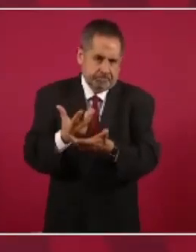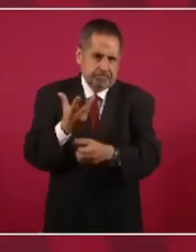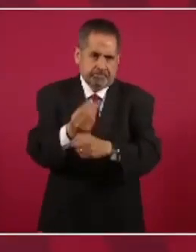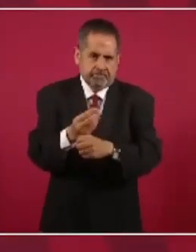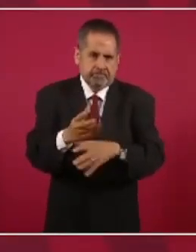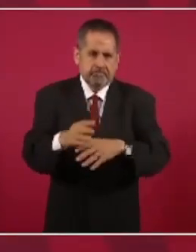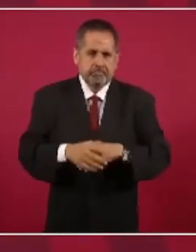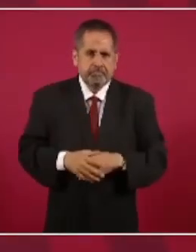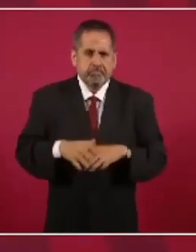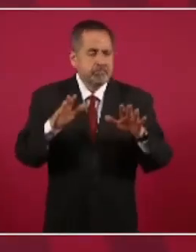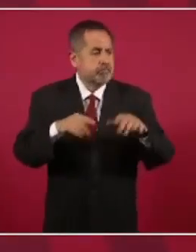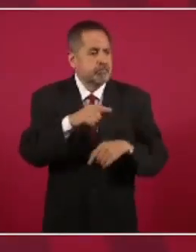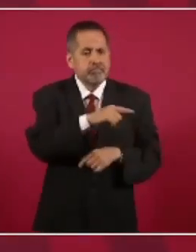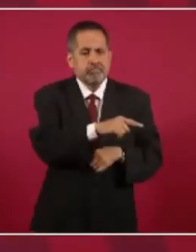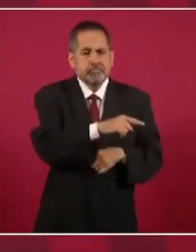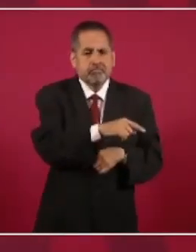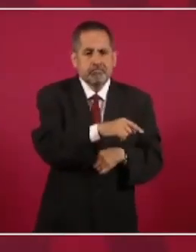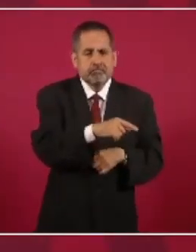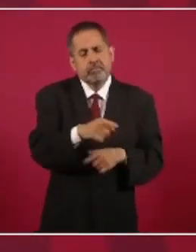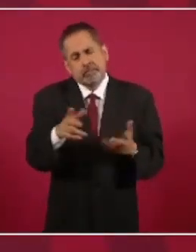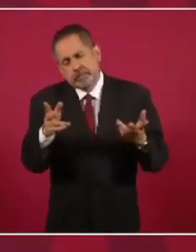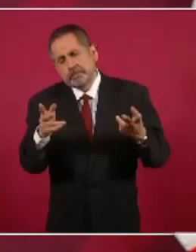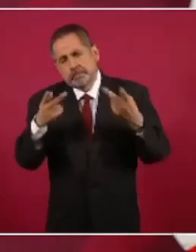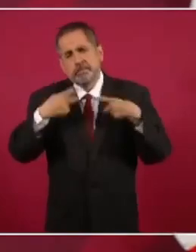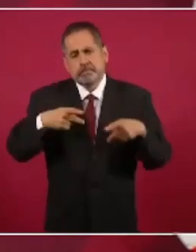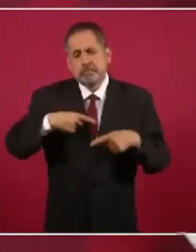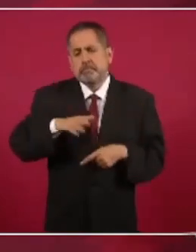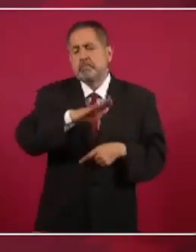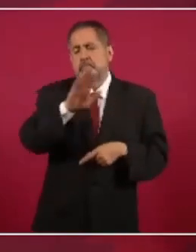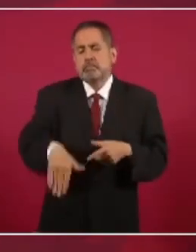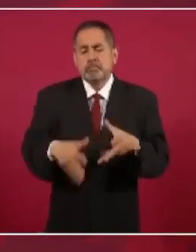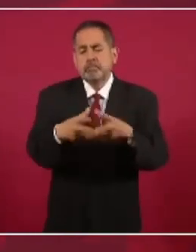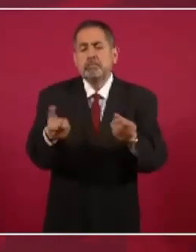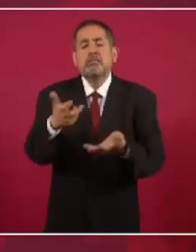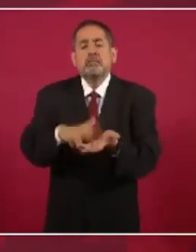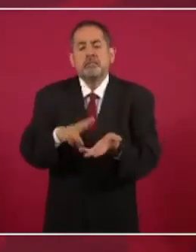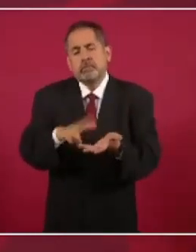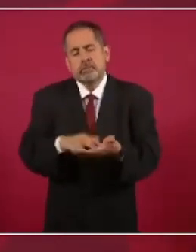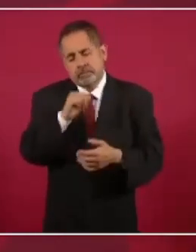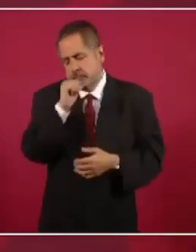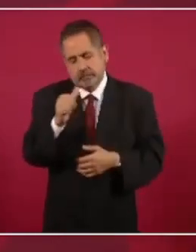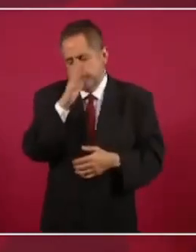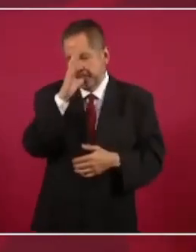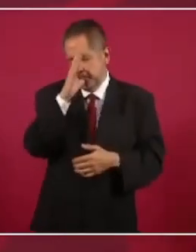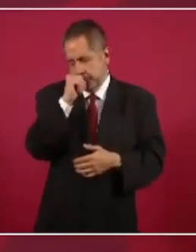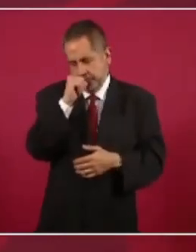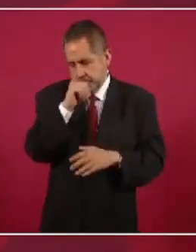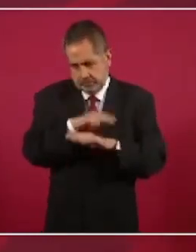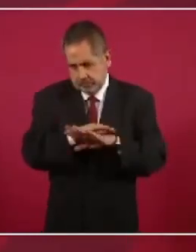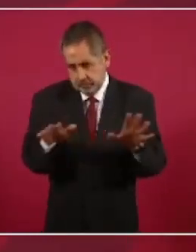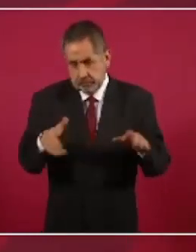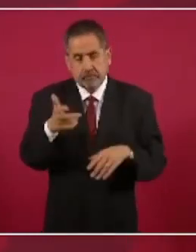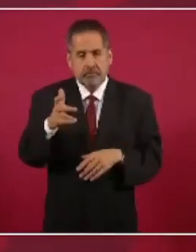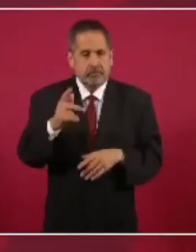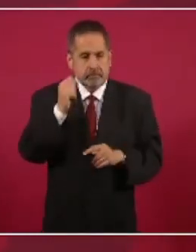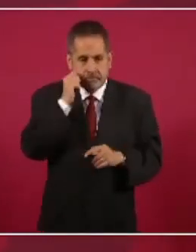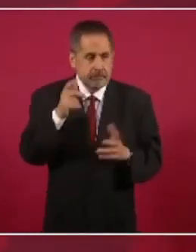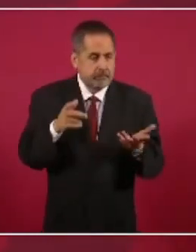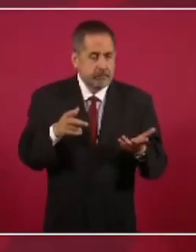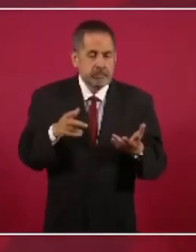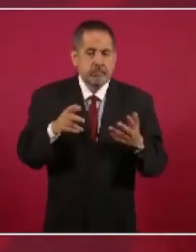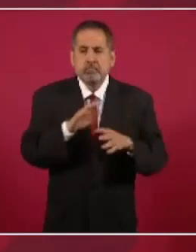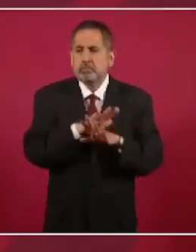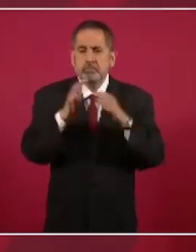Bueno, no hay nada pues que compense la pérdida de la vida de un ser querido, pero de cualquier